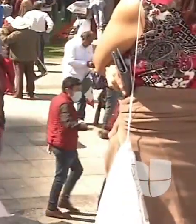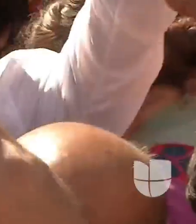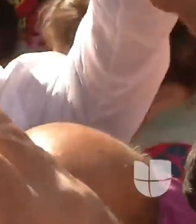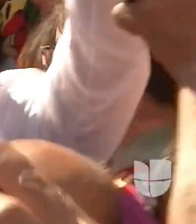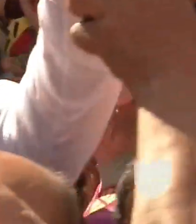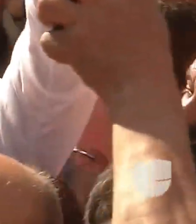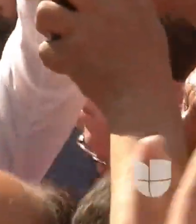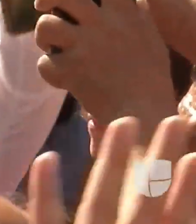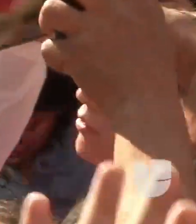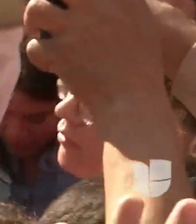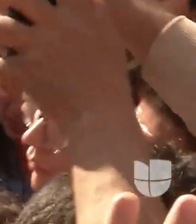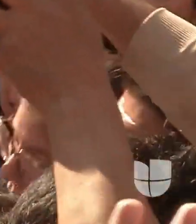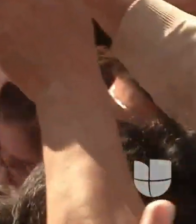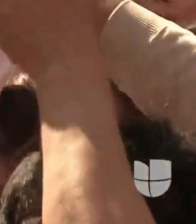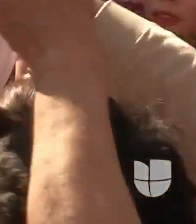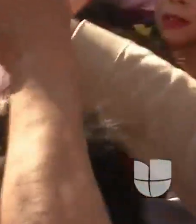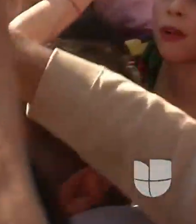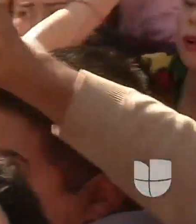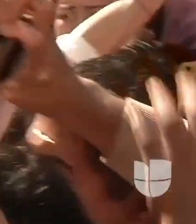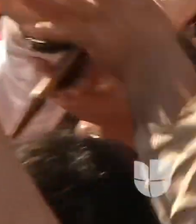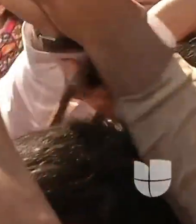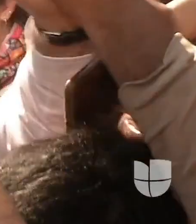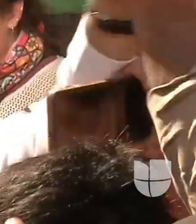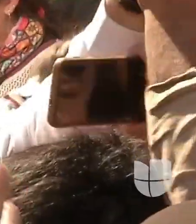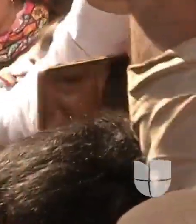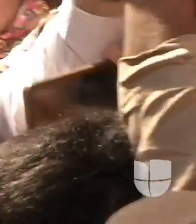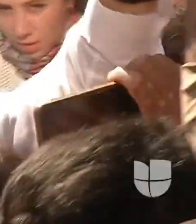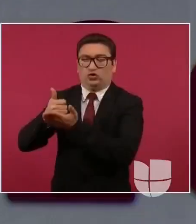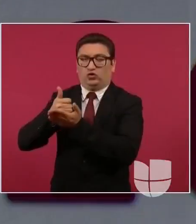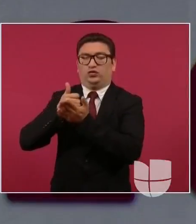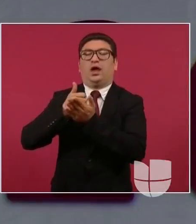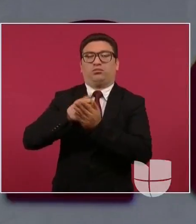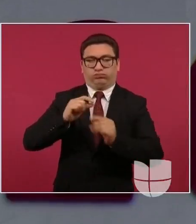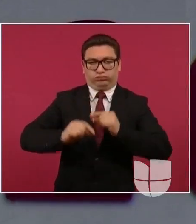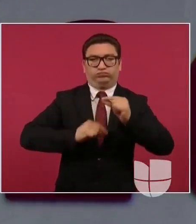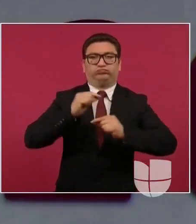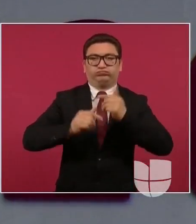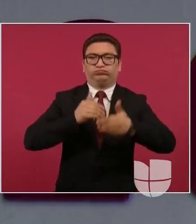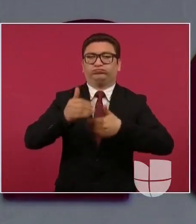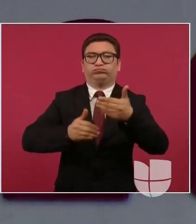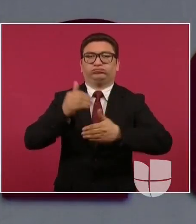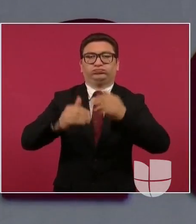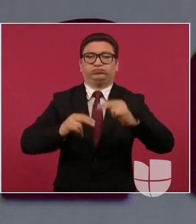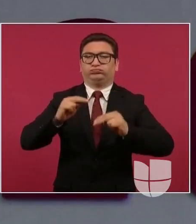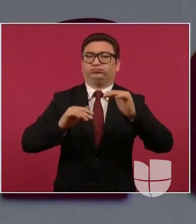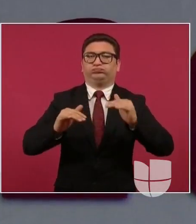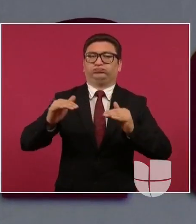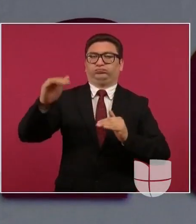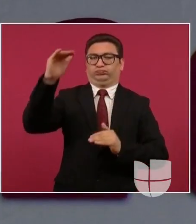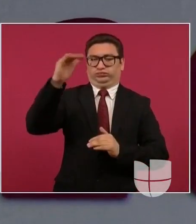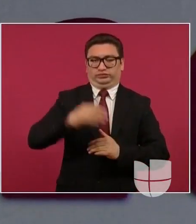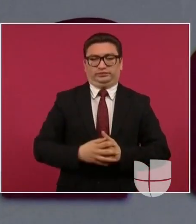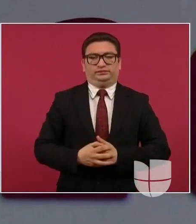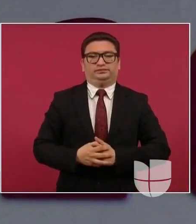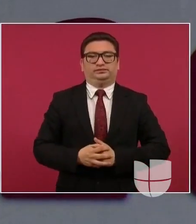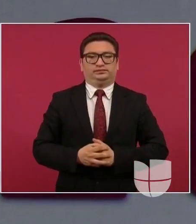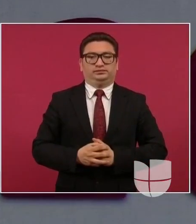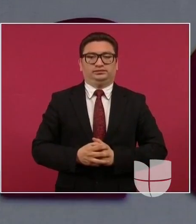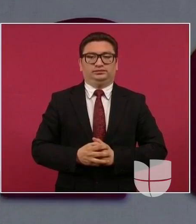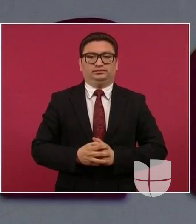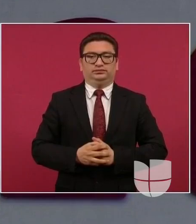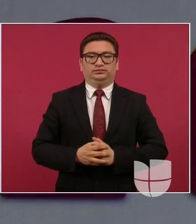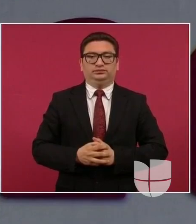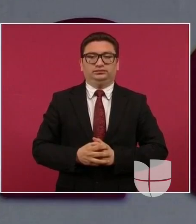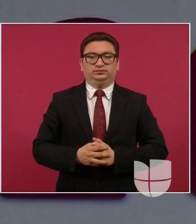marcha. Después del viacrucis que representó hacerse paso entre la gente, pudo llegar al templete instalado en el Zócalo capitalino, donde ofreció un